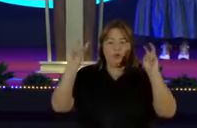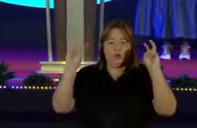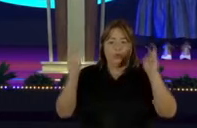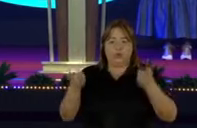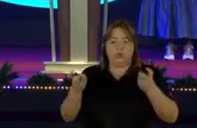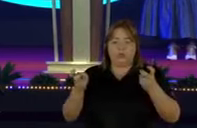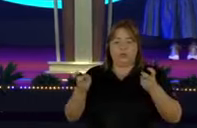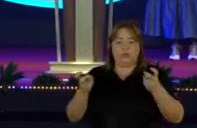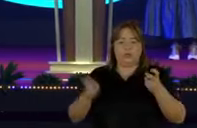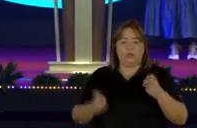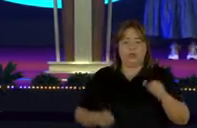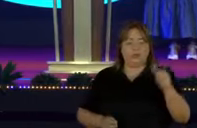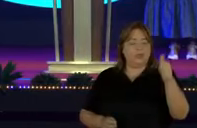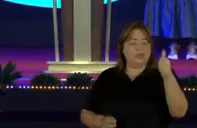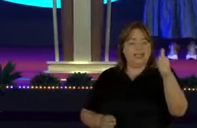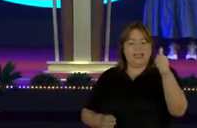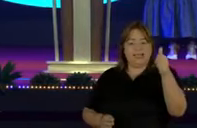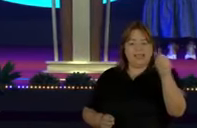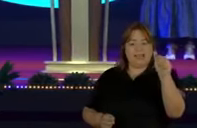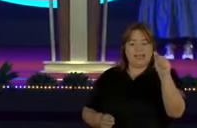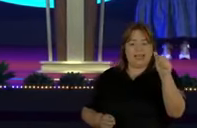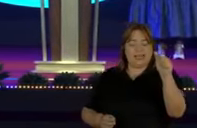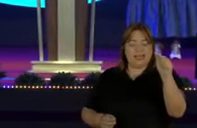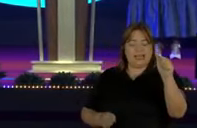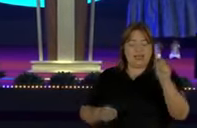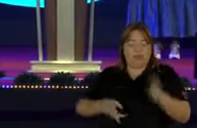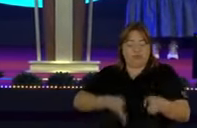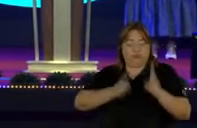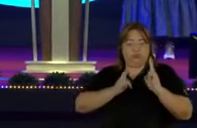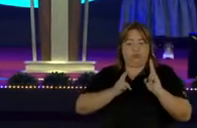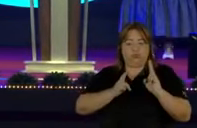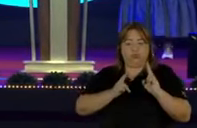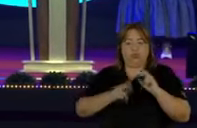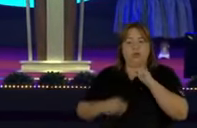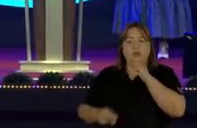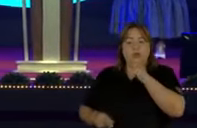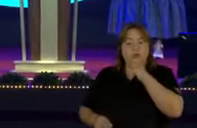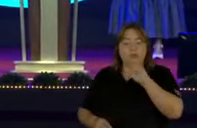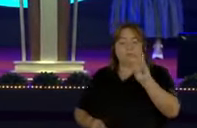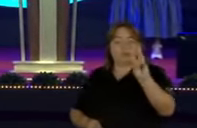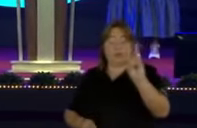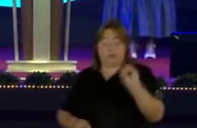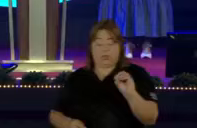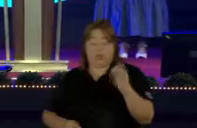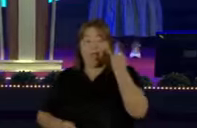100 millas, 60 años. Así que si Dios me da salud,